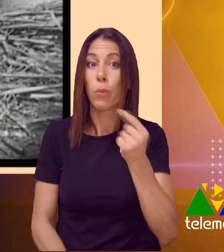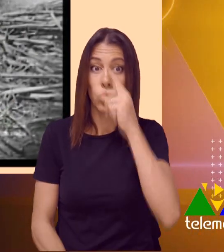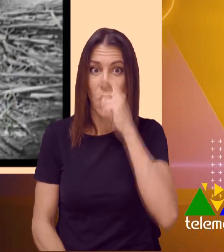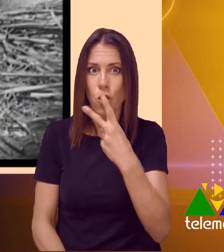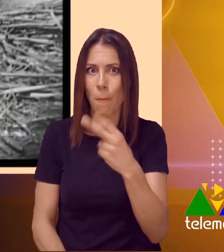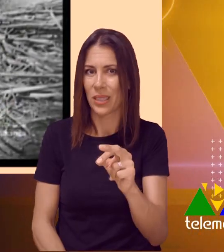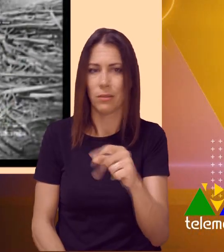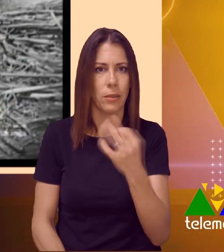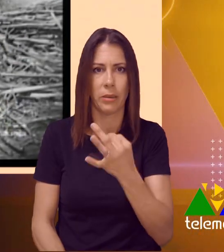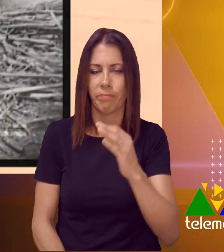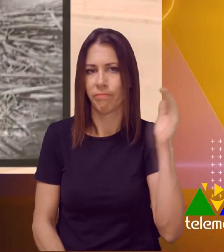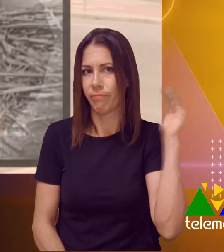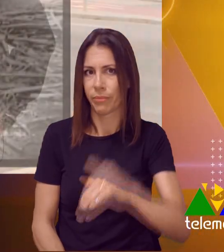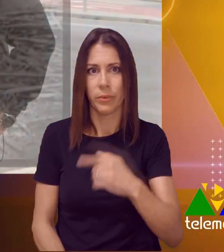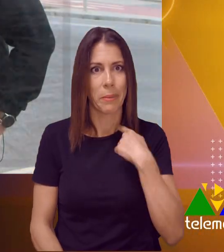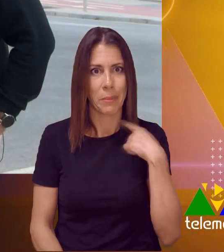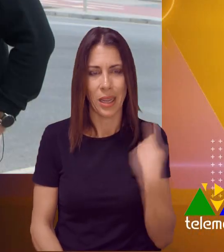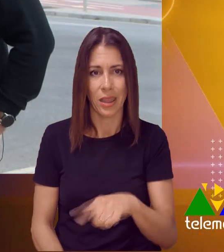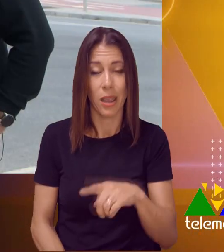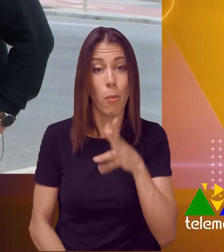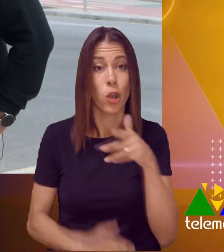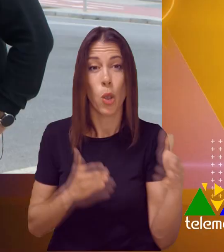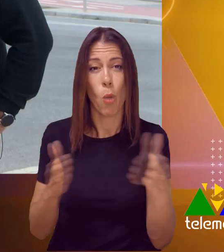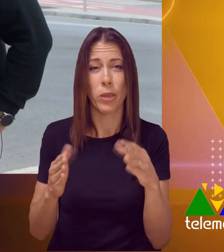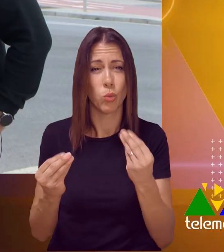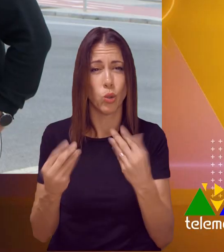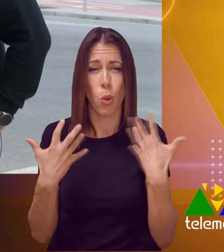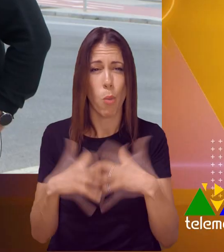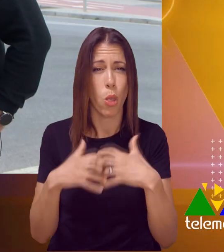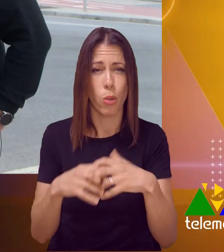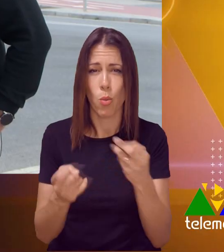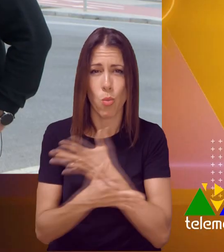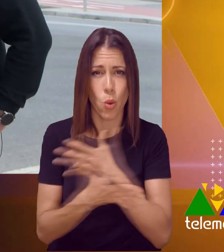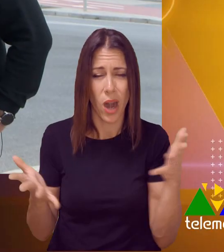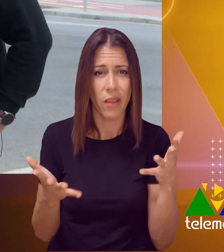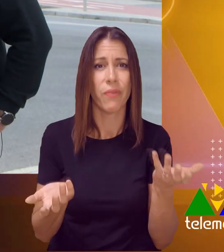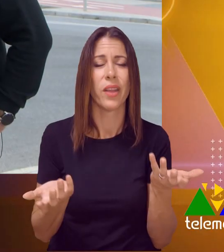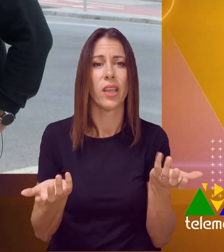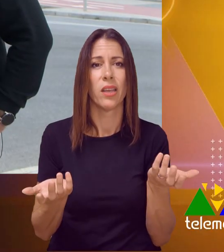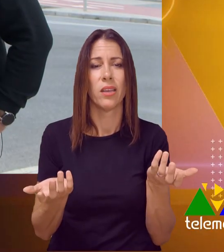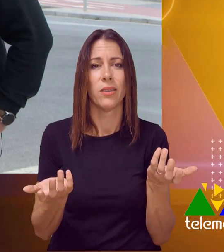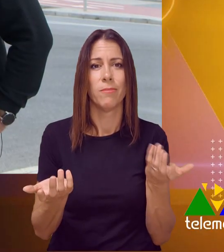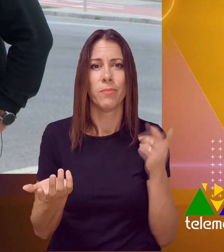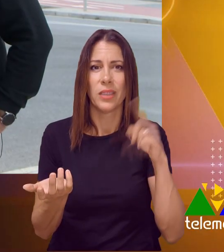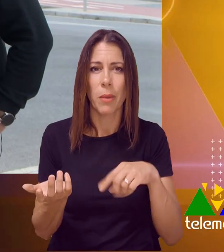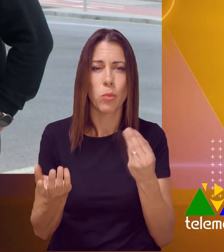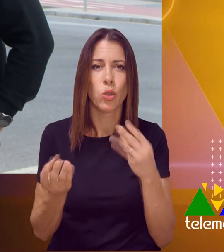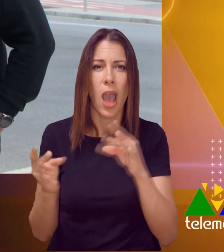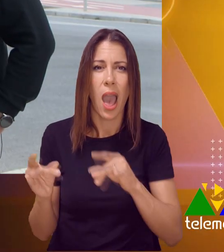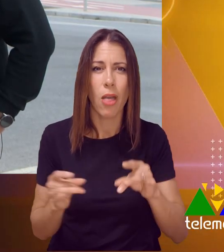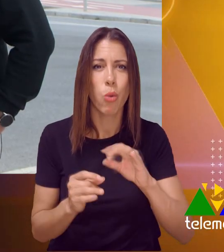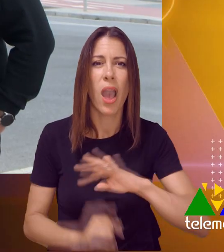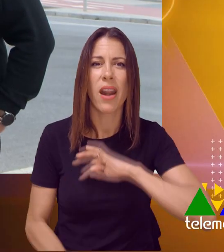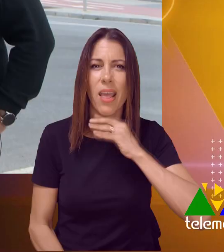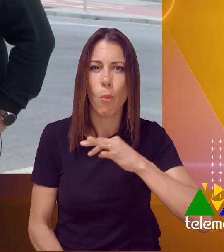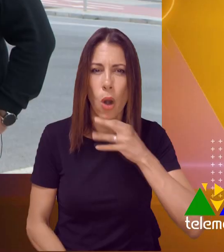años 20 de perecer en un momento donde la superproducción era muy grande, se había introducido mucho el azúcar de